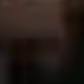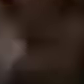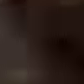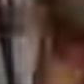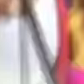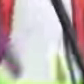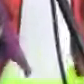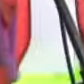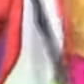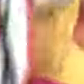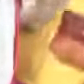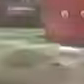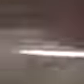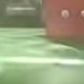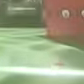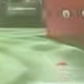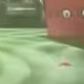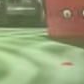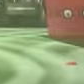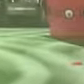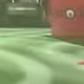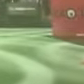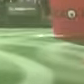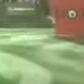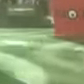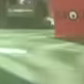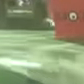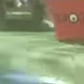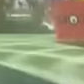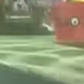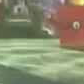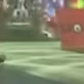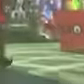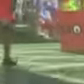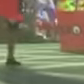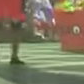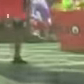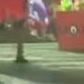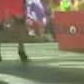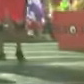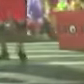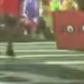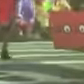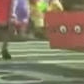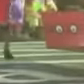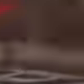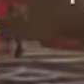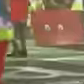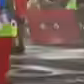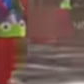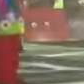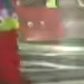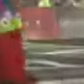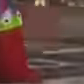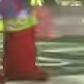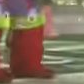a izquierda, agitando las manos, moviendo la cabeza, estirando las piernas, moviendo la cadera, a derecha, a